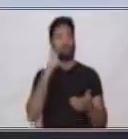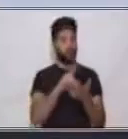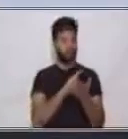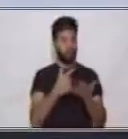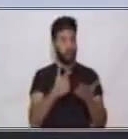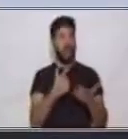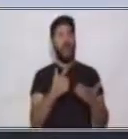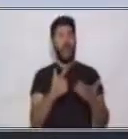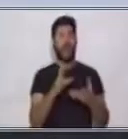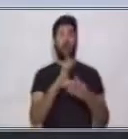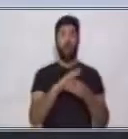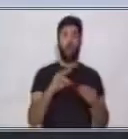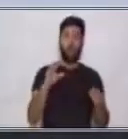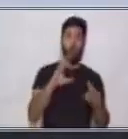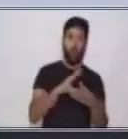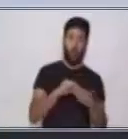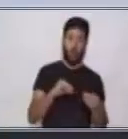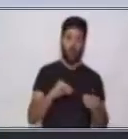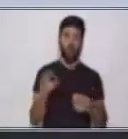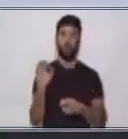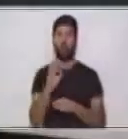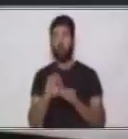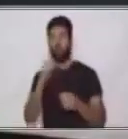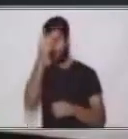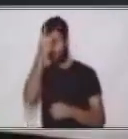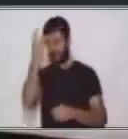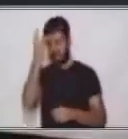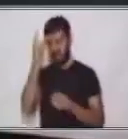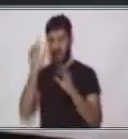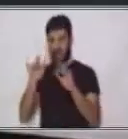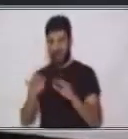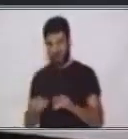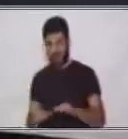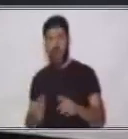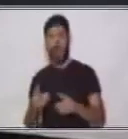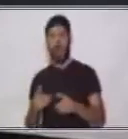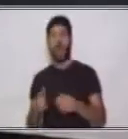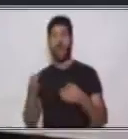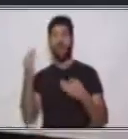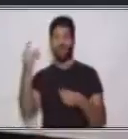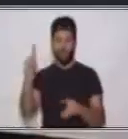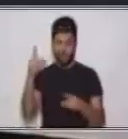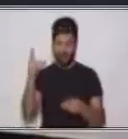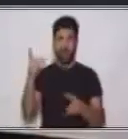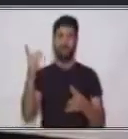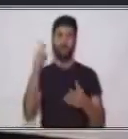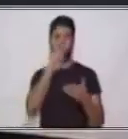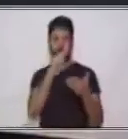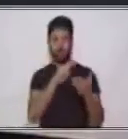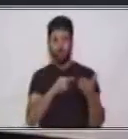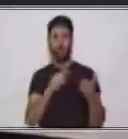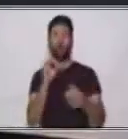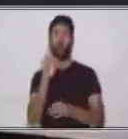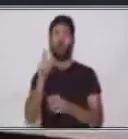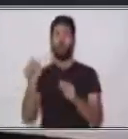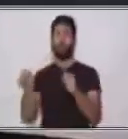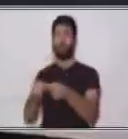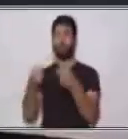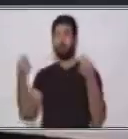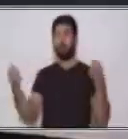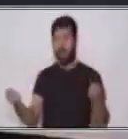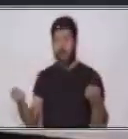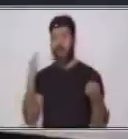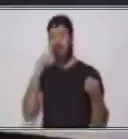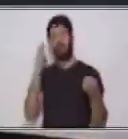literaria, posiblemente un ensayo, posiblemente un artículo, algún artículo del periódico, en